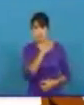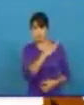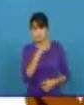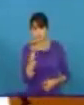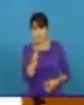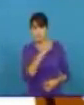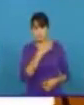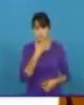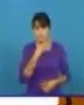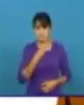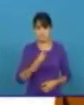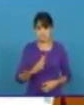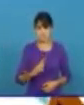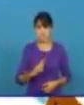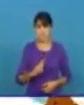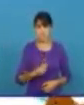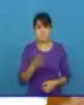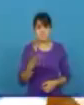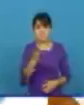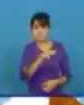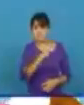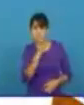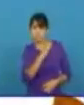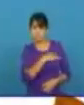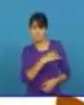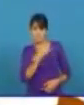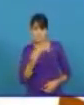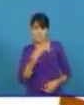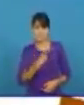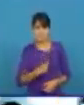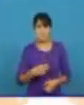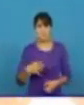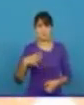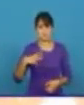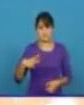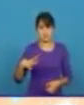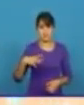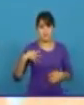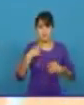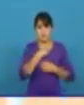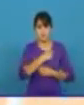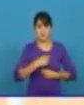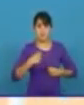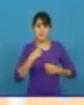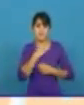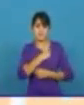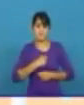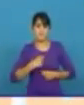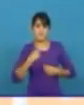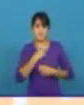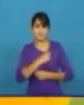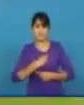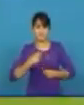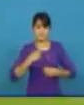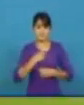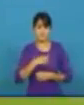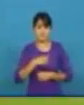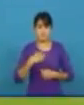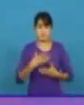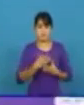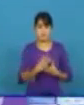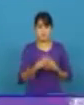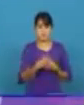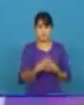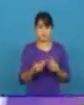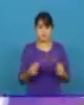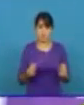El chivo tiene olor a chivo, el chivo tiene olor a chivo, le falta agua y jabón. Moja, moja,